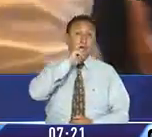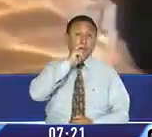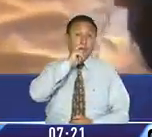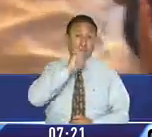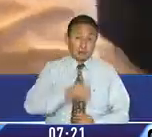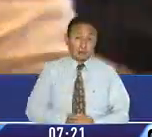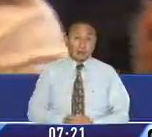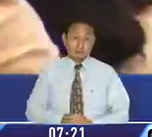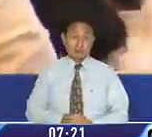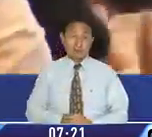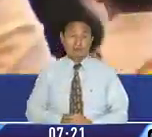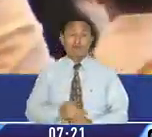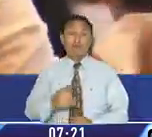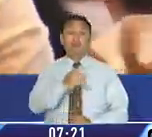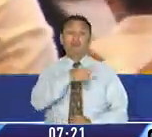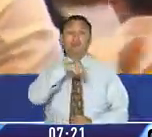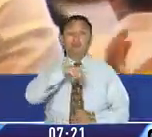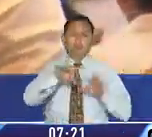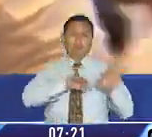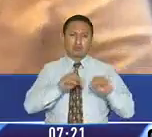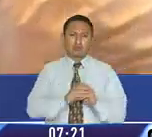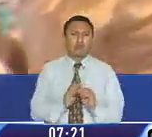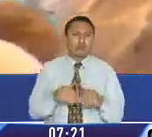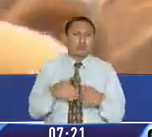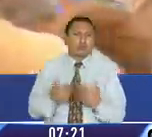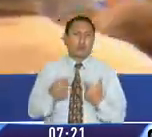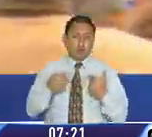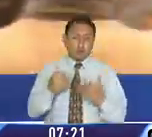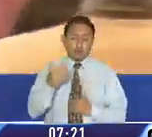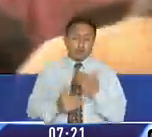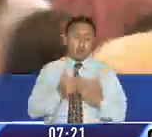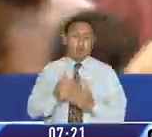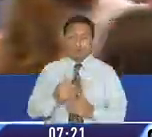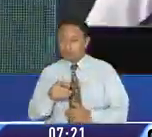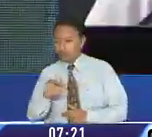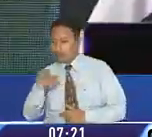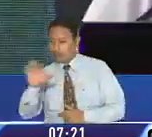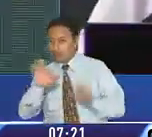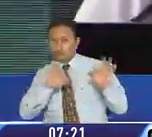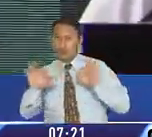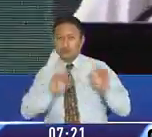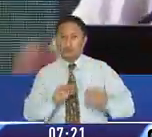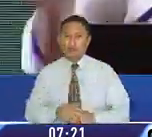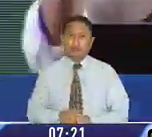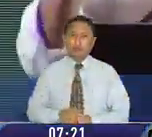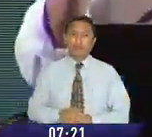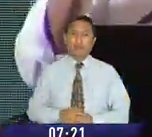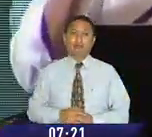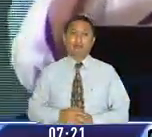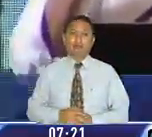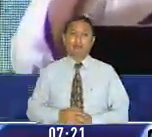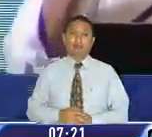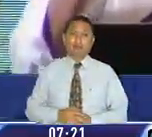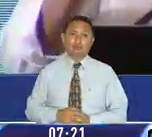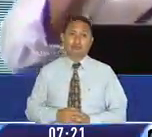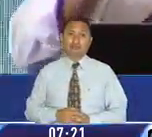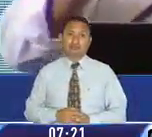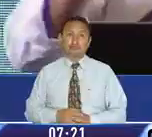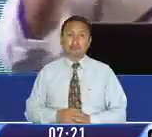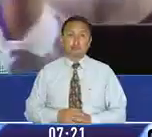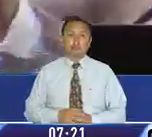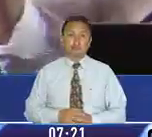Guayaquil, Jaime Nebot, detalló cómo ha sido este proceso de selección. Este es, para